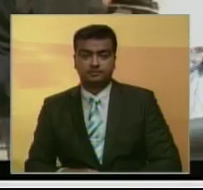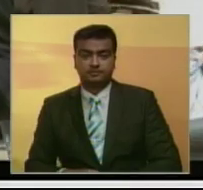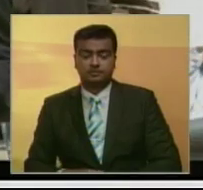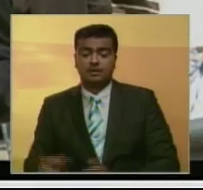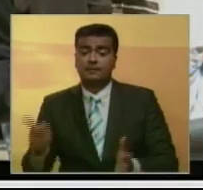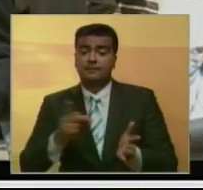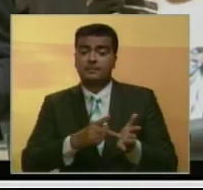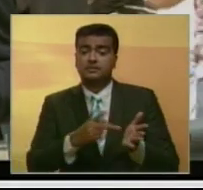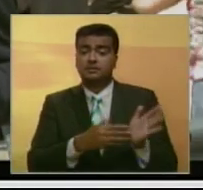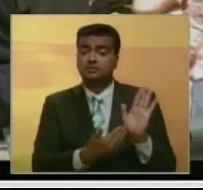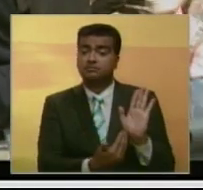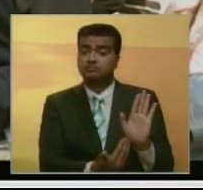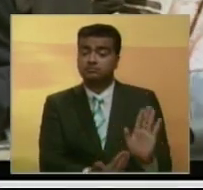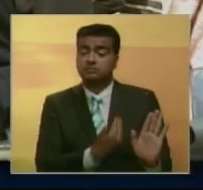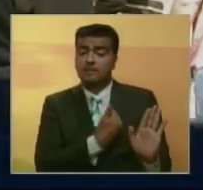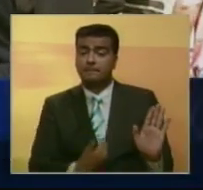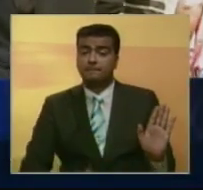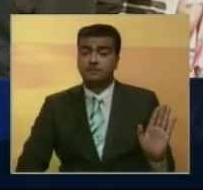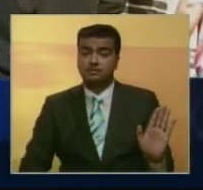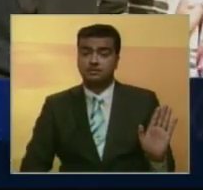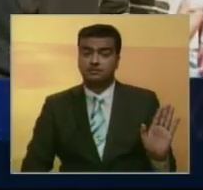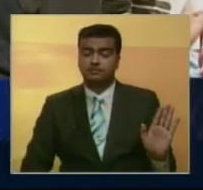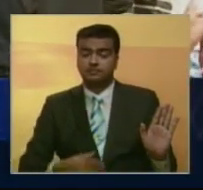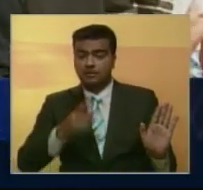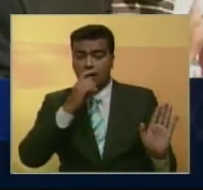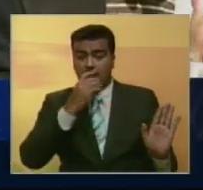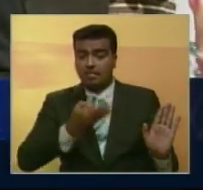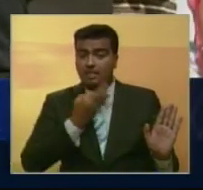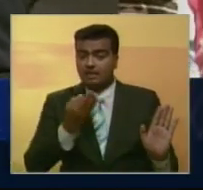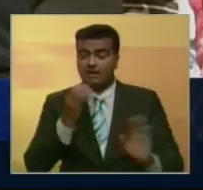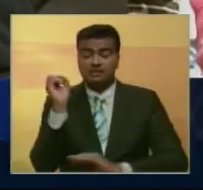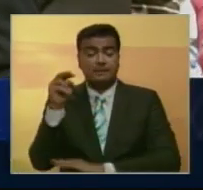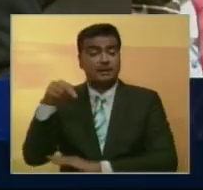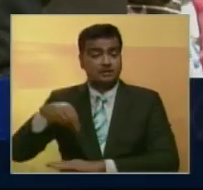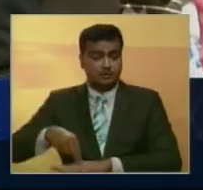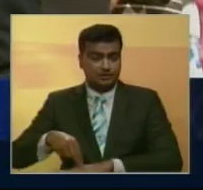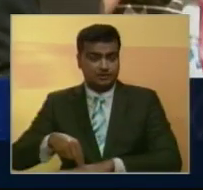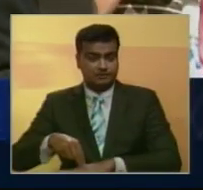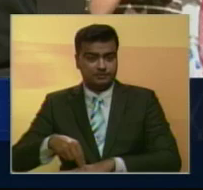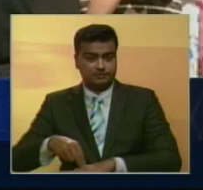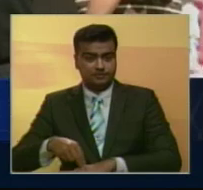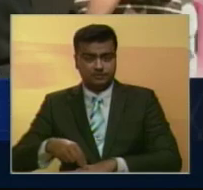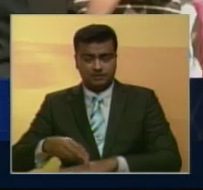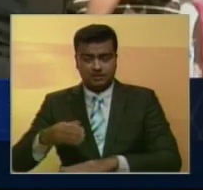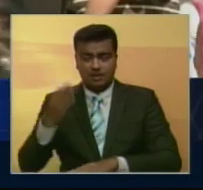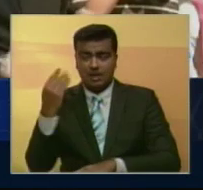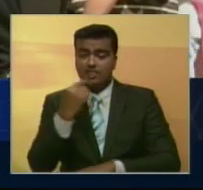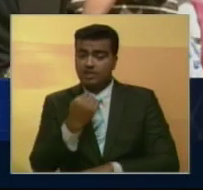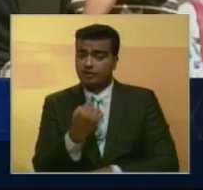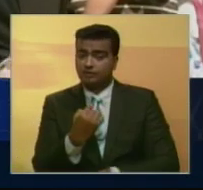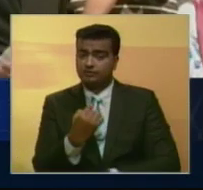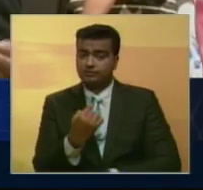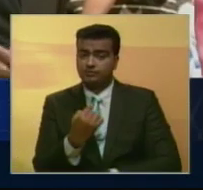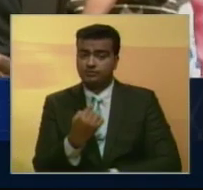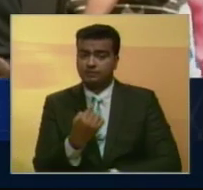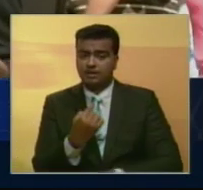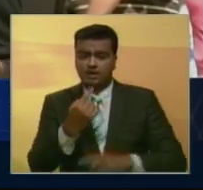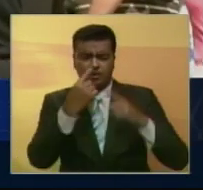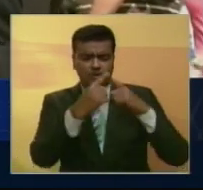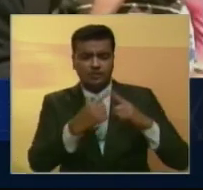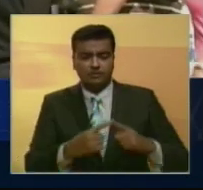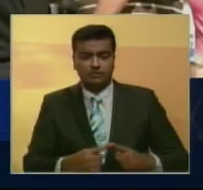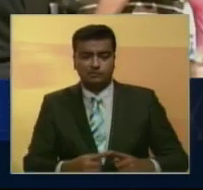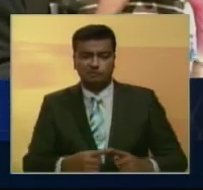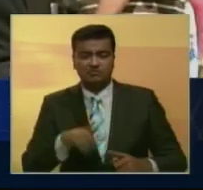de la memoria y cuenta por parte del presidente de la República esta tarde ante la Asamblea Nacional, Ramón Muchacho dijo que además de los recuentos, él